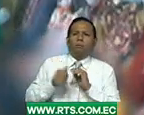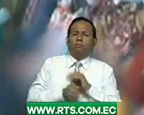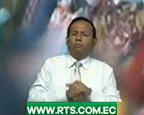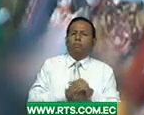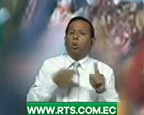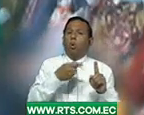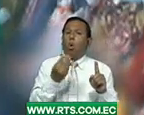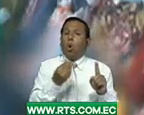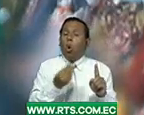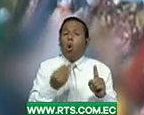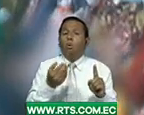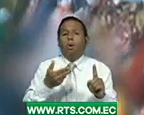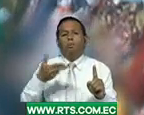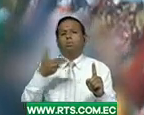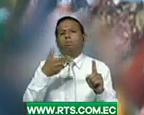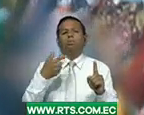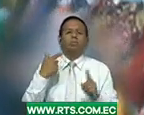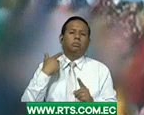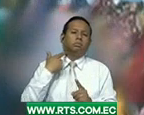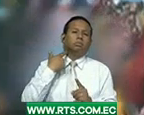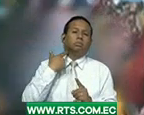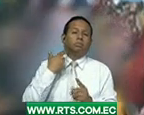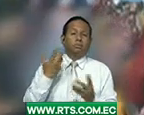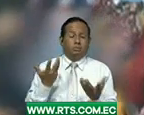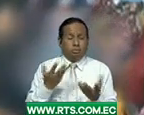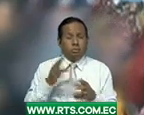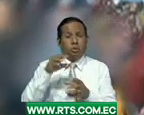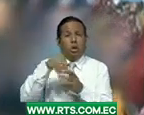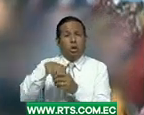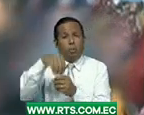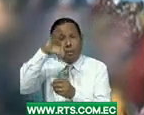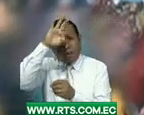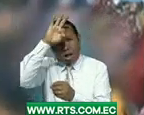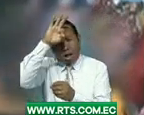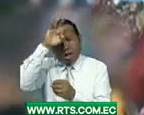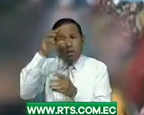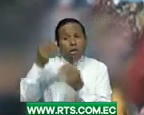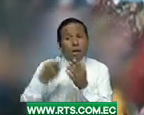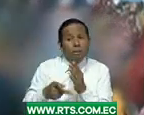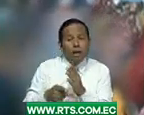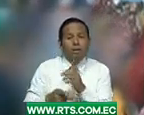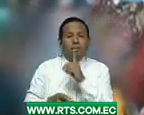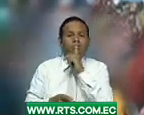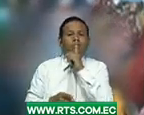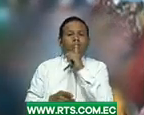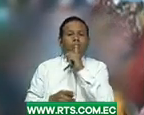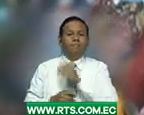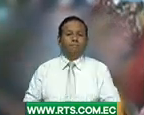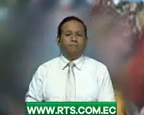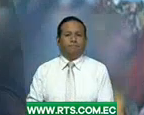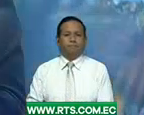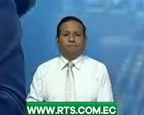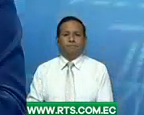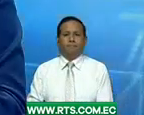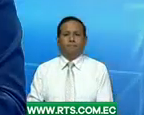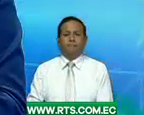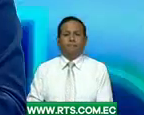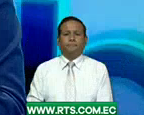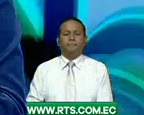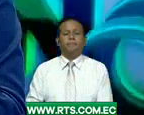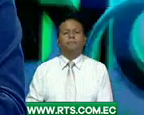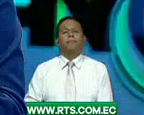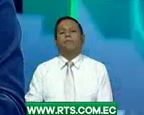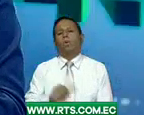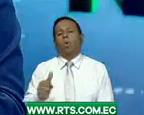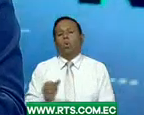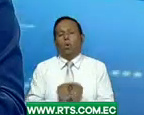la altura del cuello. Está hospitalizado con pronóstico reservado. Informó Adriana Peralta. Y